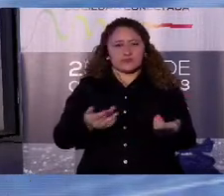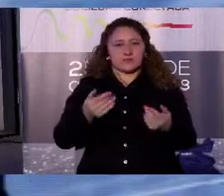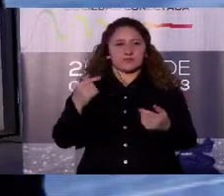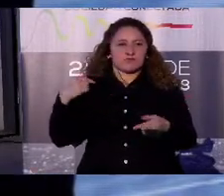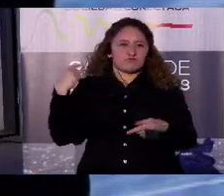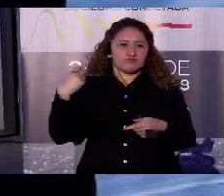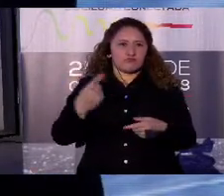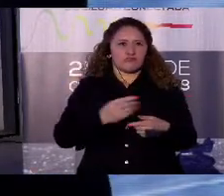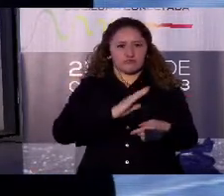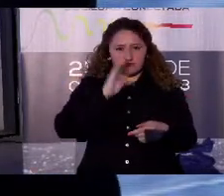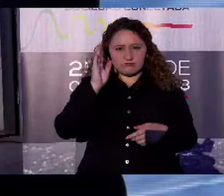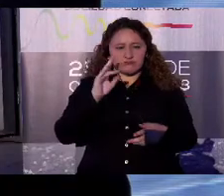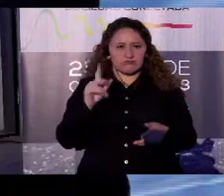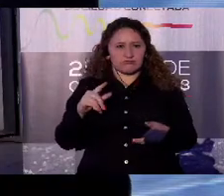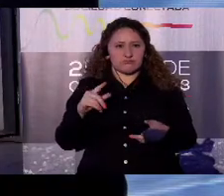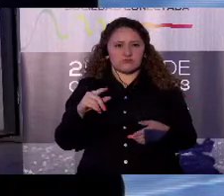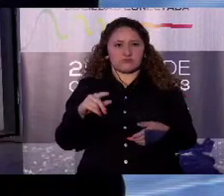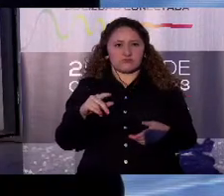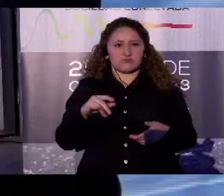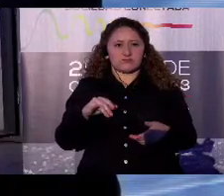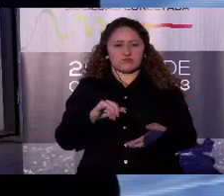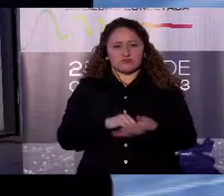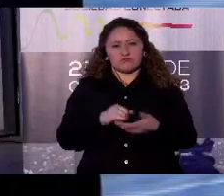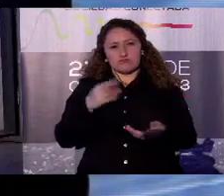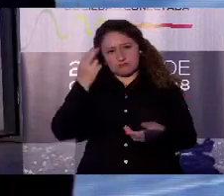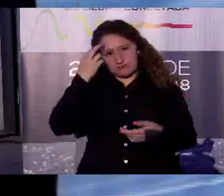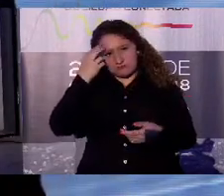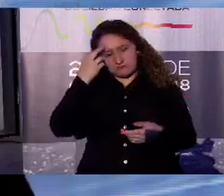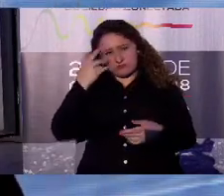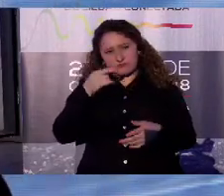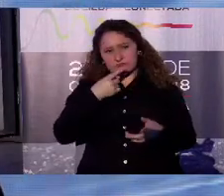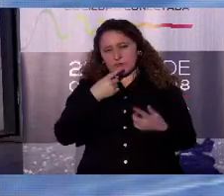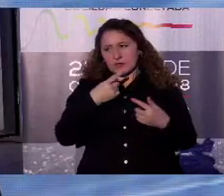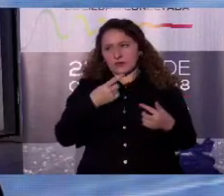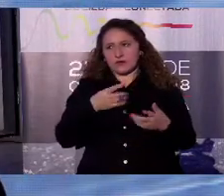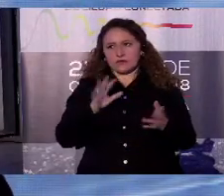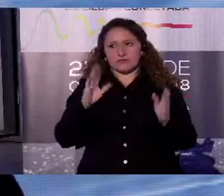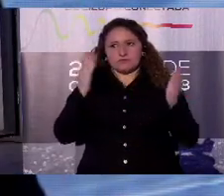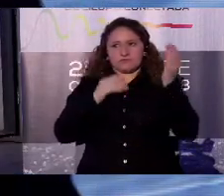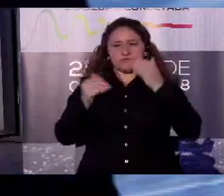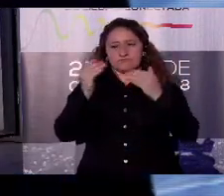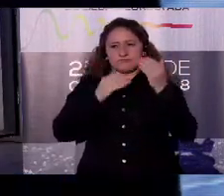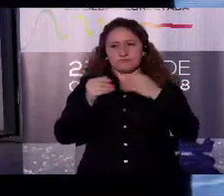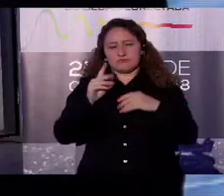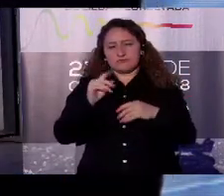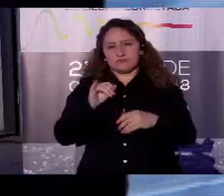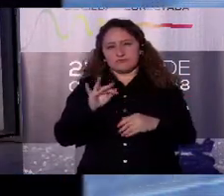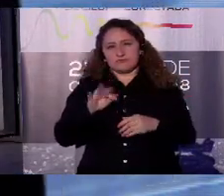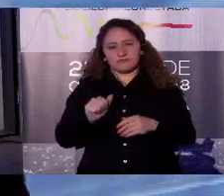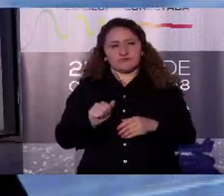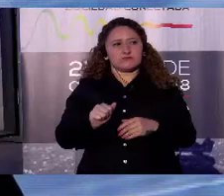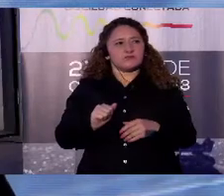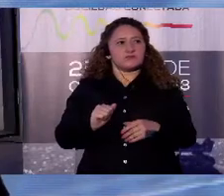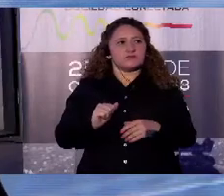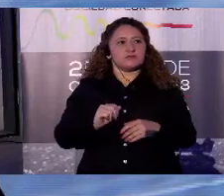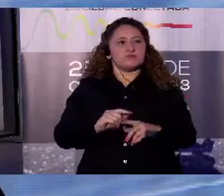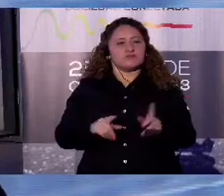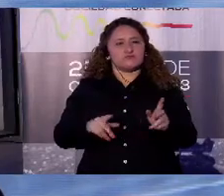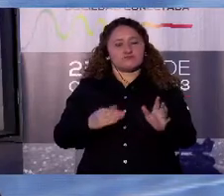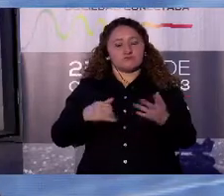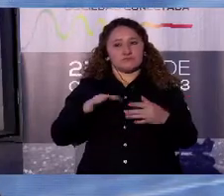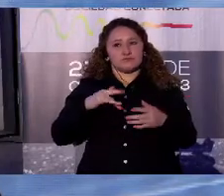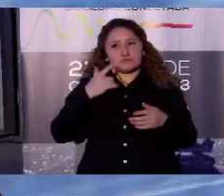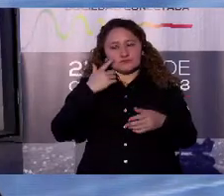tradicionalmente generando. Estoy hablando, obviamente, de los temas relacionados con analítica y Big Data, pero sobre todo de